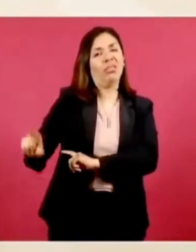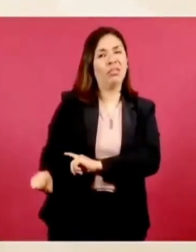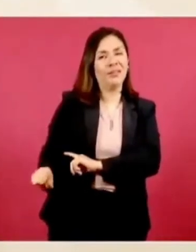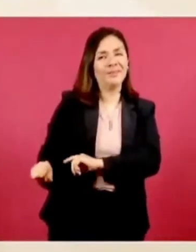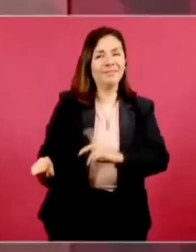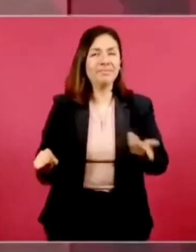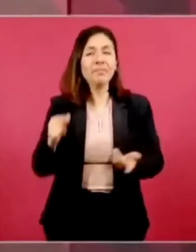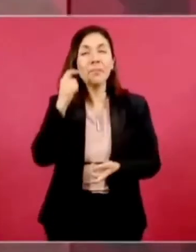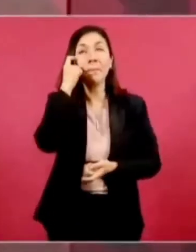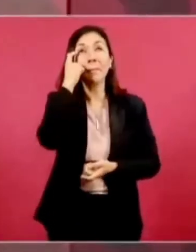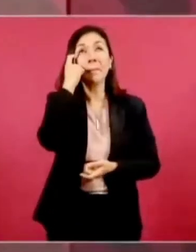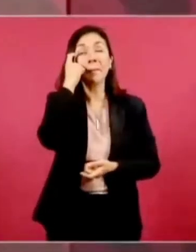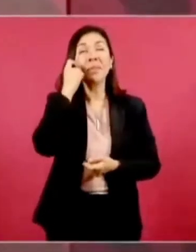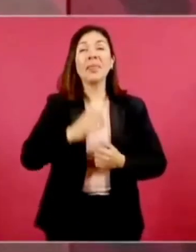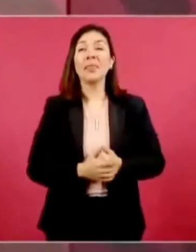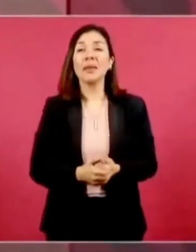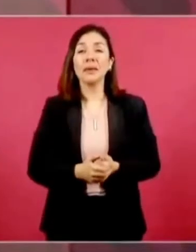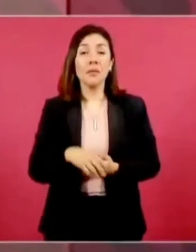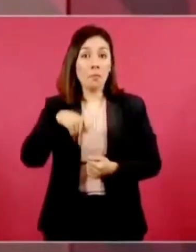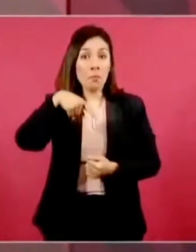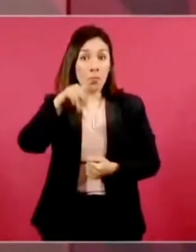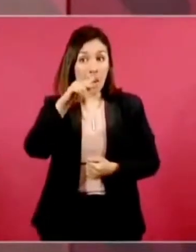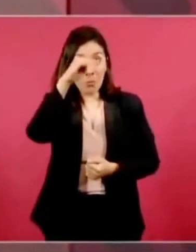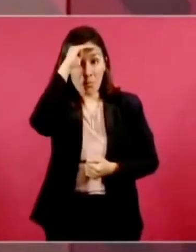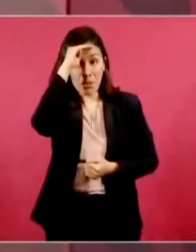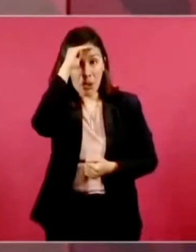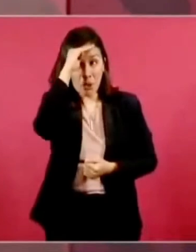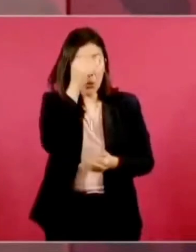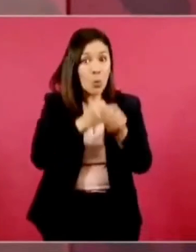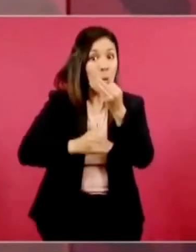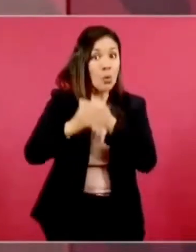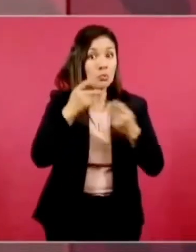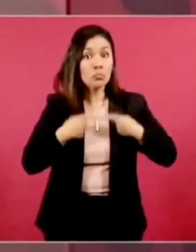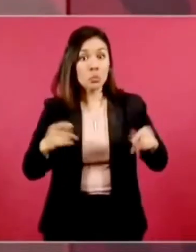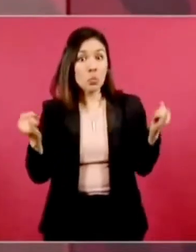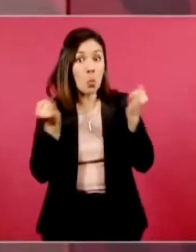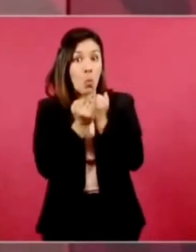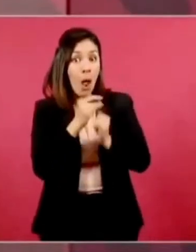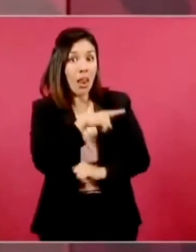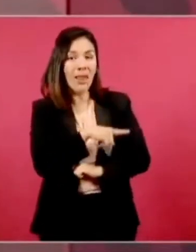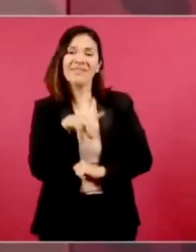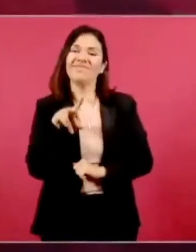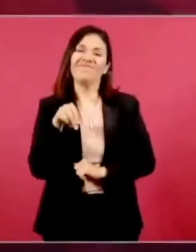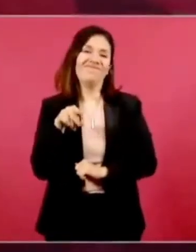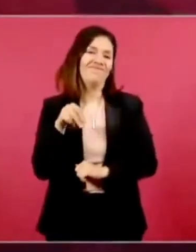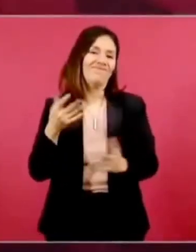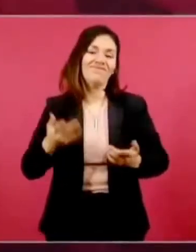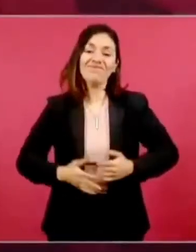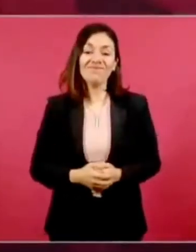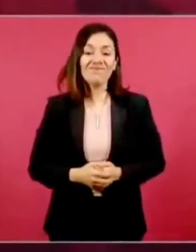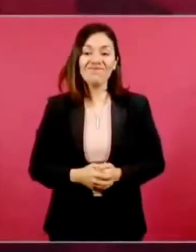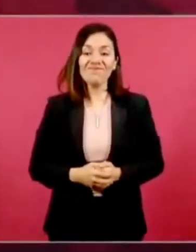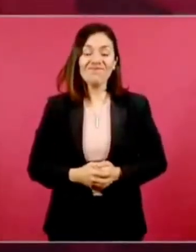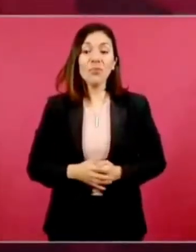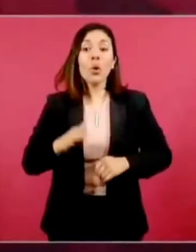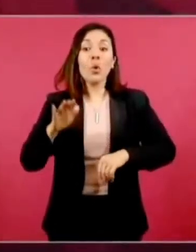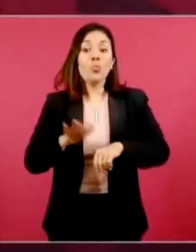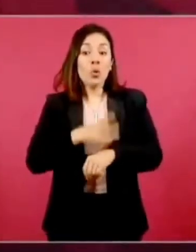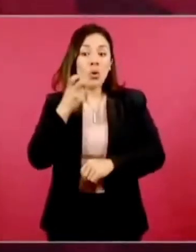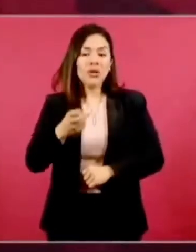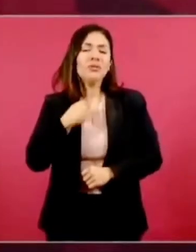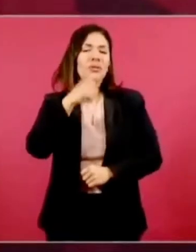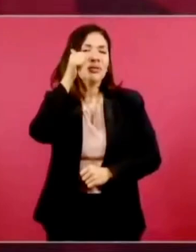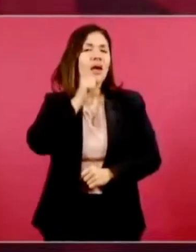Nada más que, pues no todos somos iguales. Por eso siempre insisto,